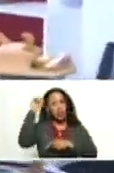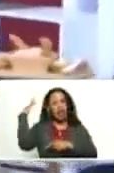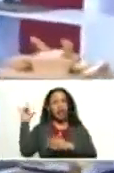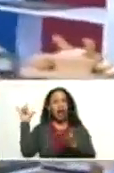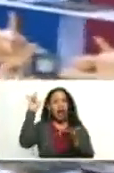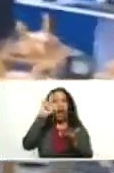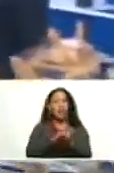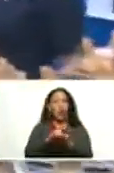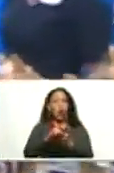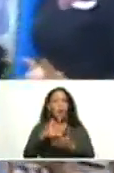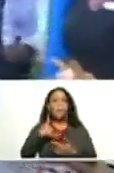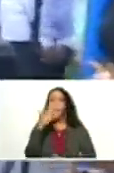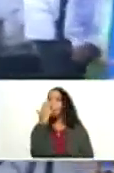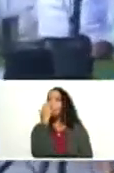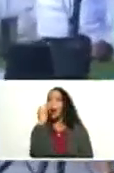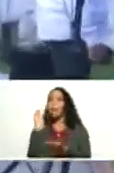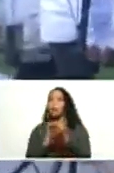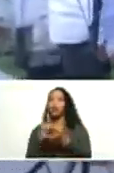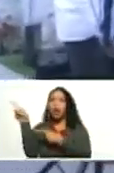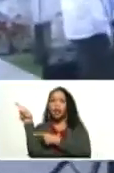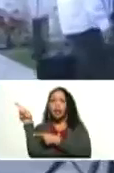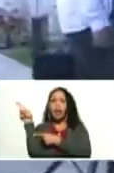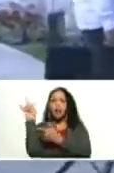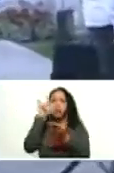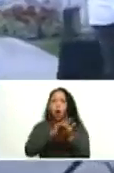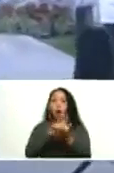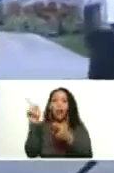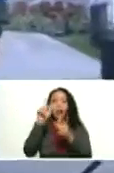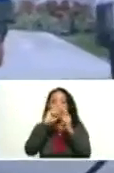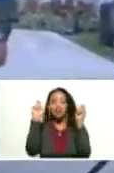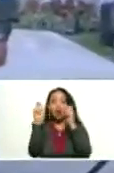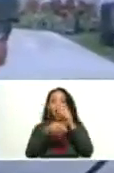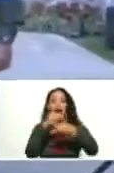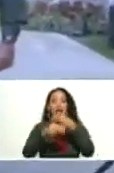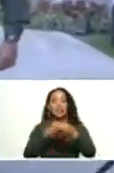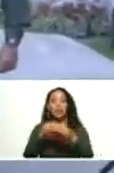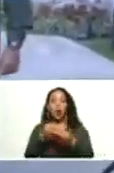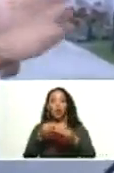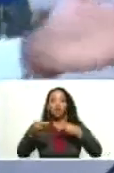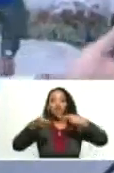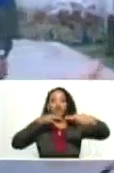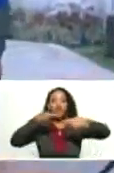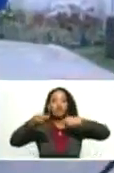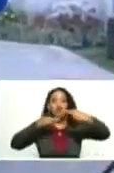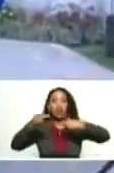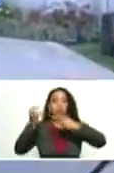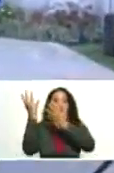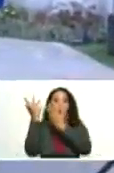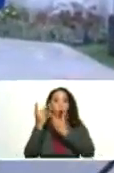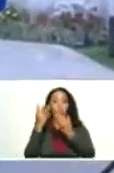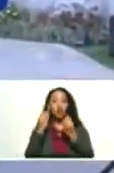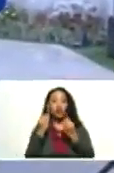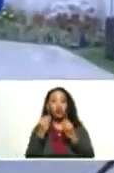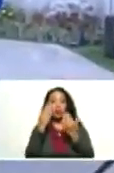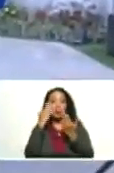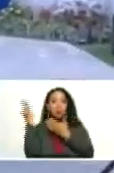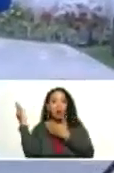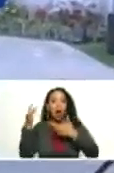que mi general Carneiro colocó en la cinta costera? Correcto. Se convirtió en un restaurante con simulador de vuelo, en una alianza estratégica. Mira los